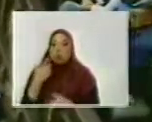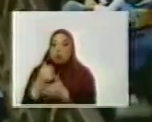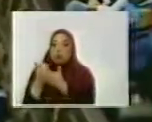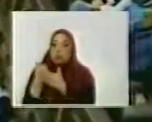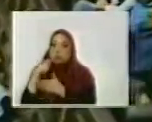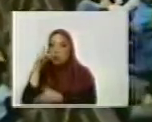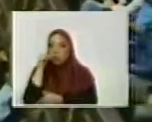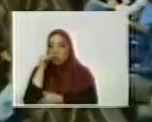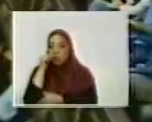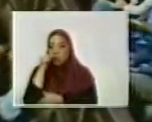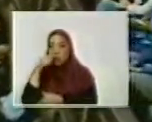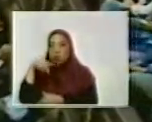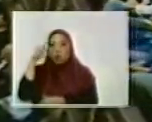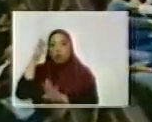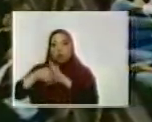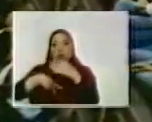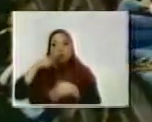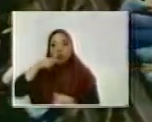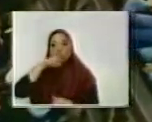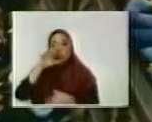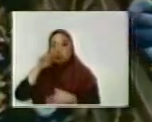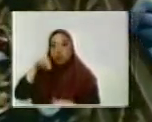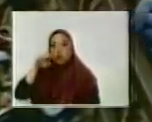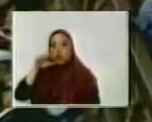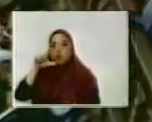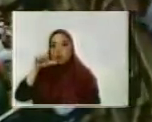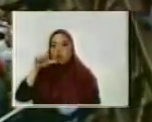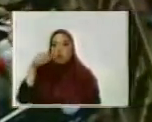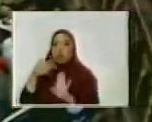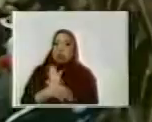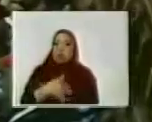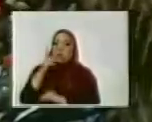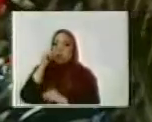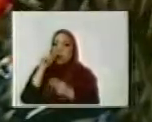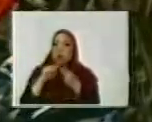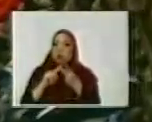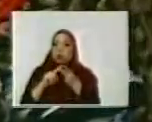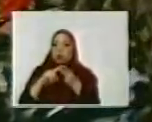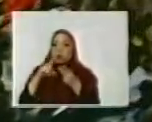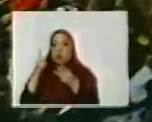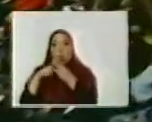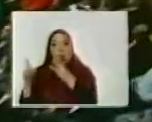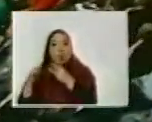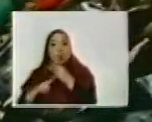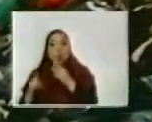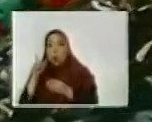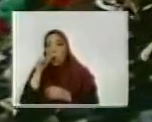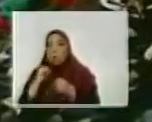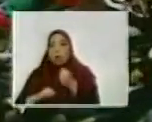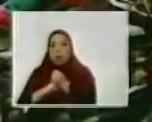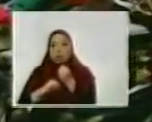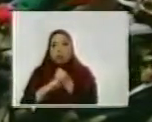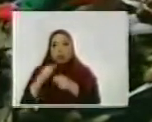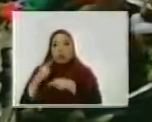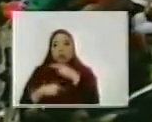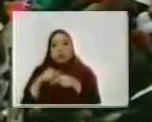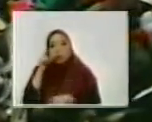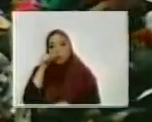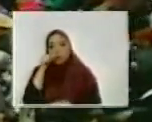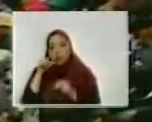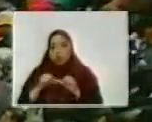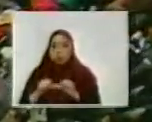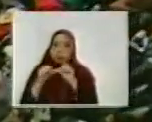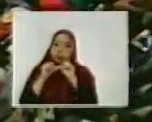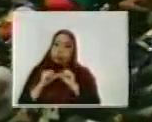Ojeda, para Alberto Lovera, para Noel Rodríguez, para Jorge Rodríguez, para Américo Silva. Con ellos y por ellos seguiremos en este